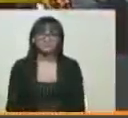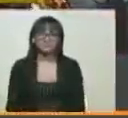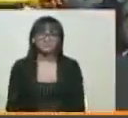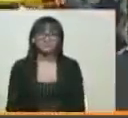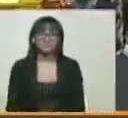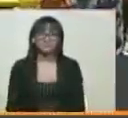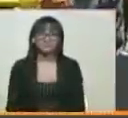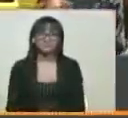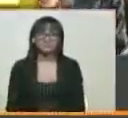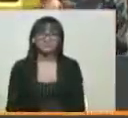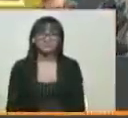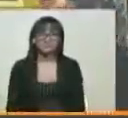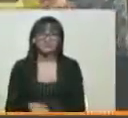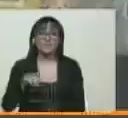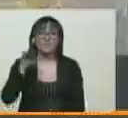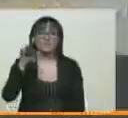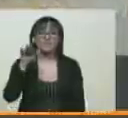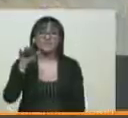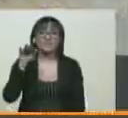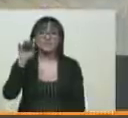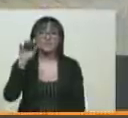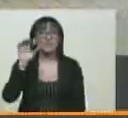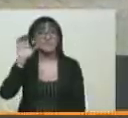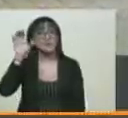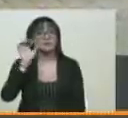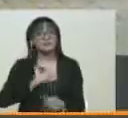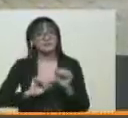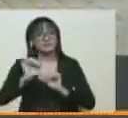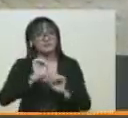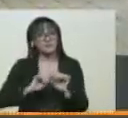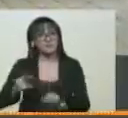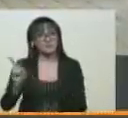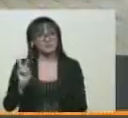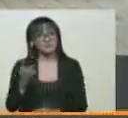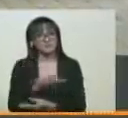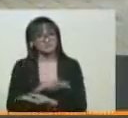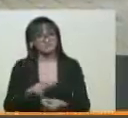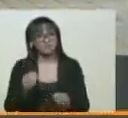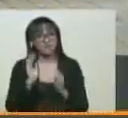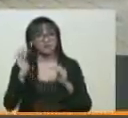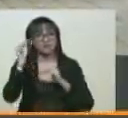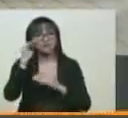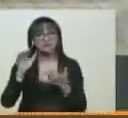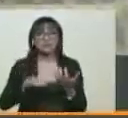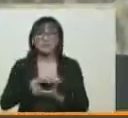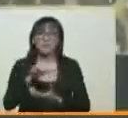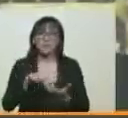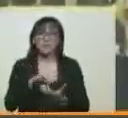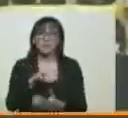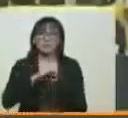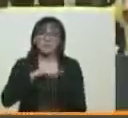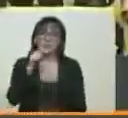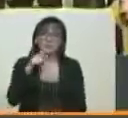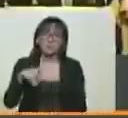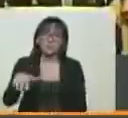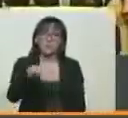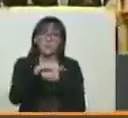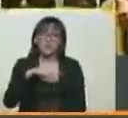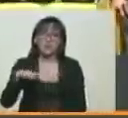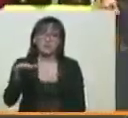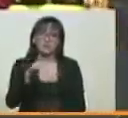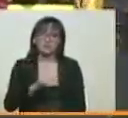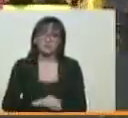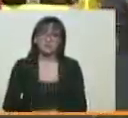viendo el futuro de la patria, defendiendo a Venezuela y resolviendo y atendiendo los problemas del pueblo.